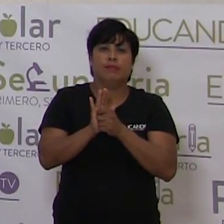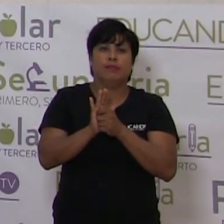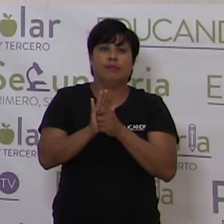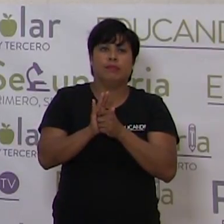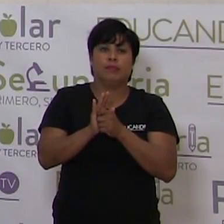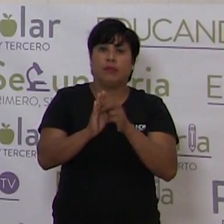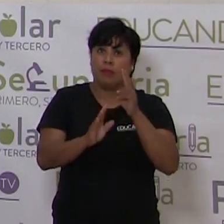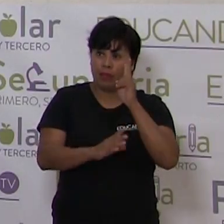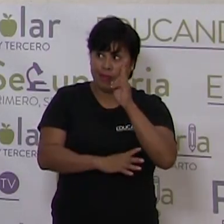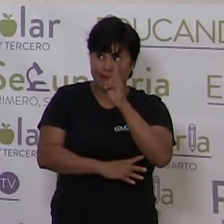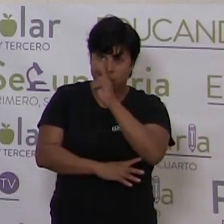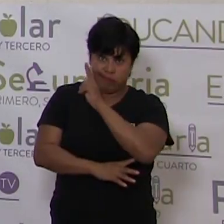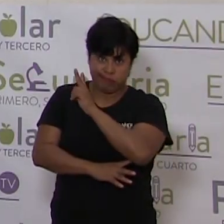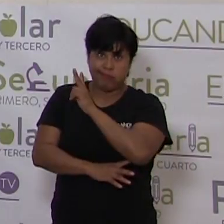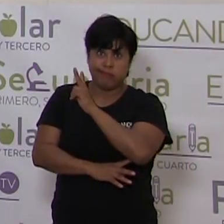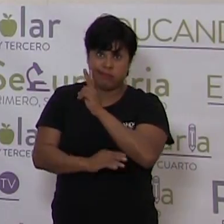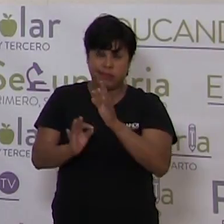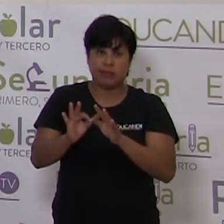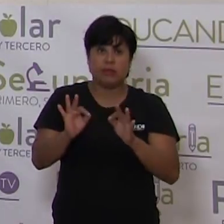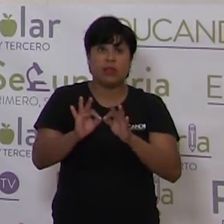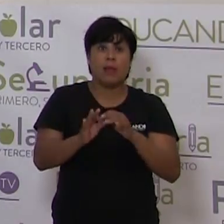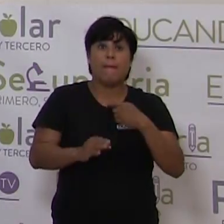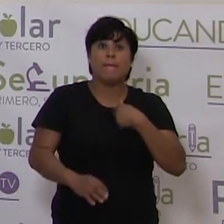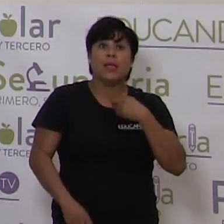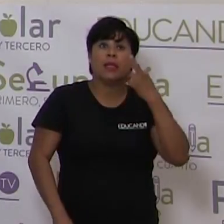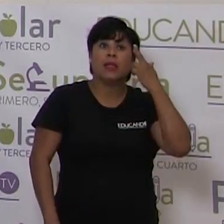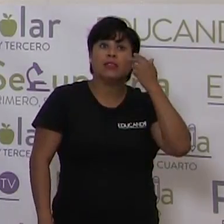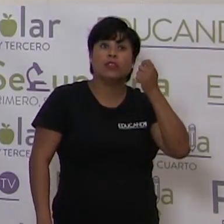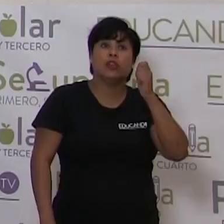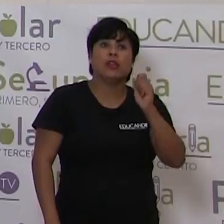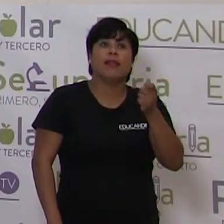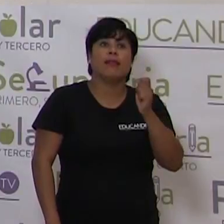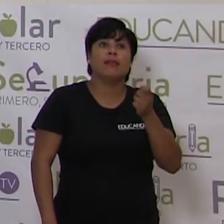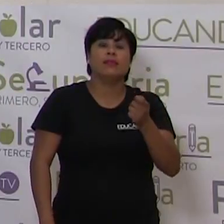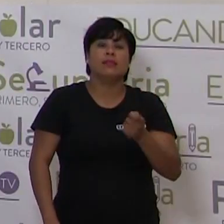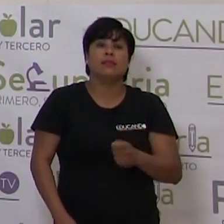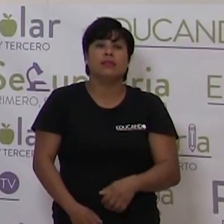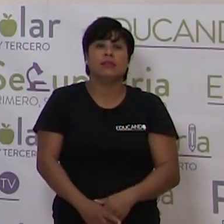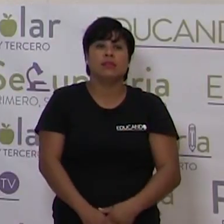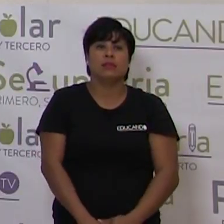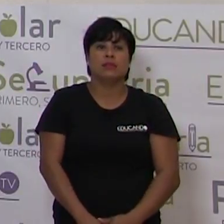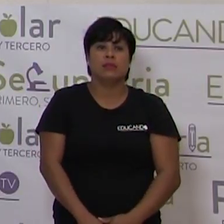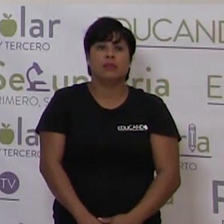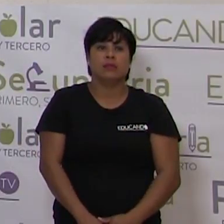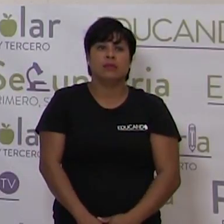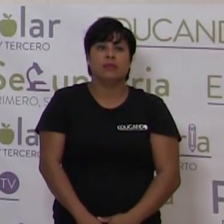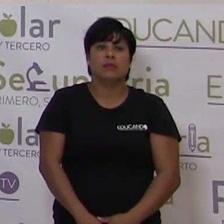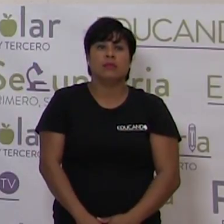O. Y mi razón va a ser